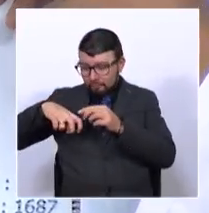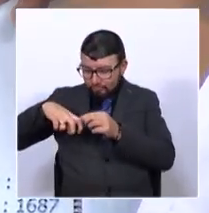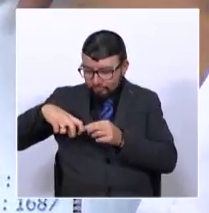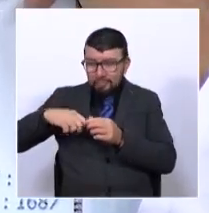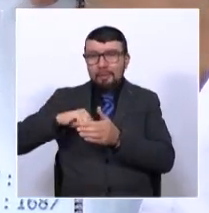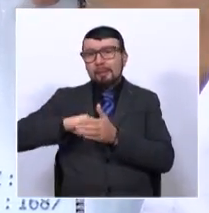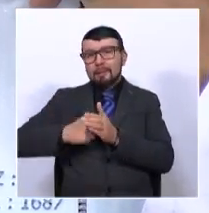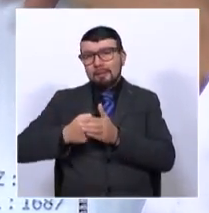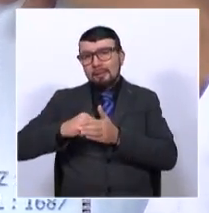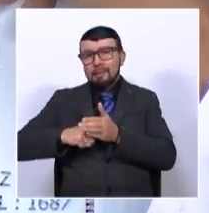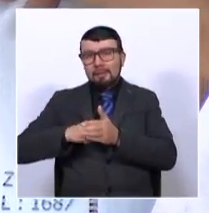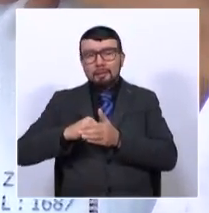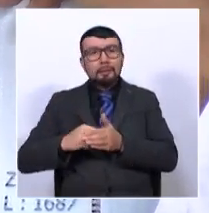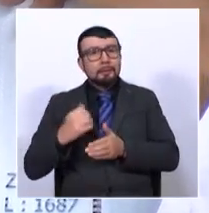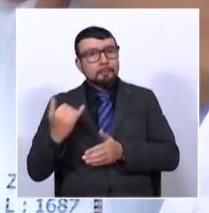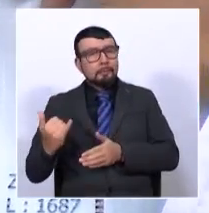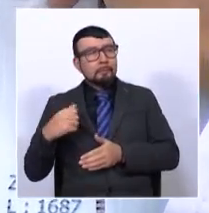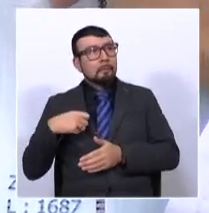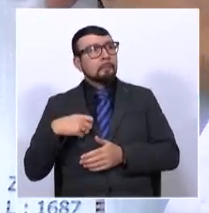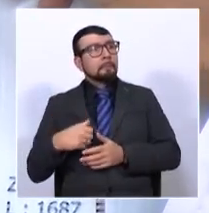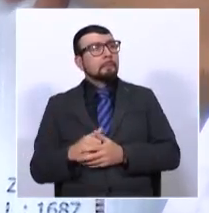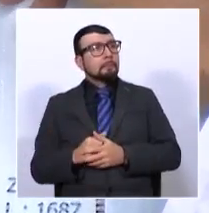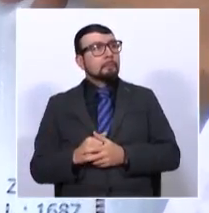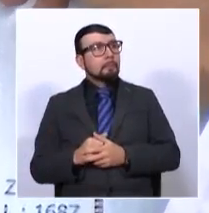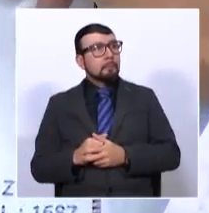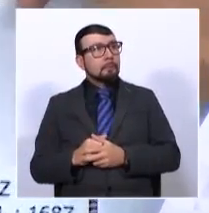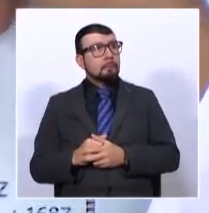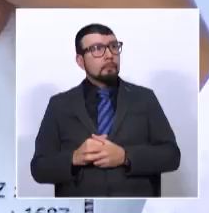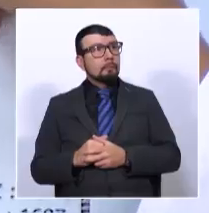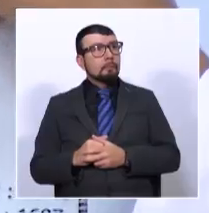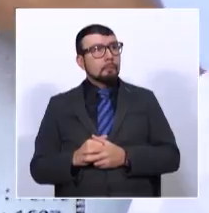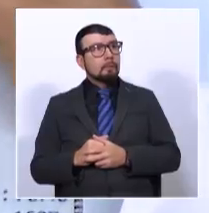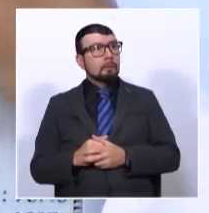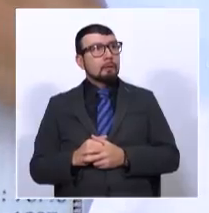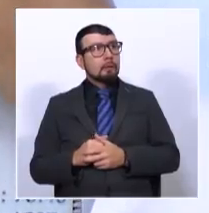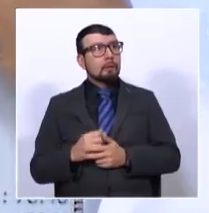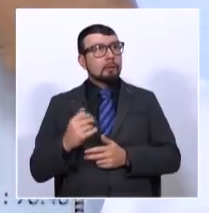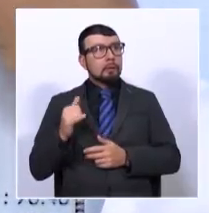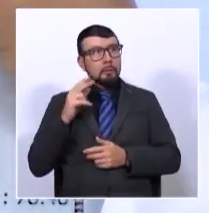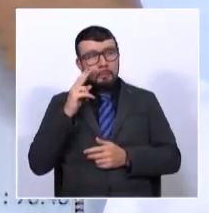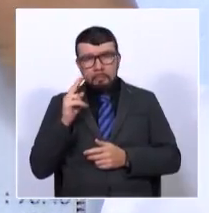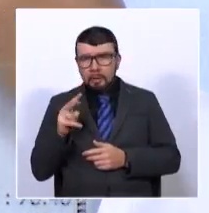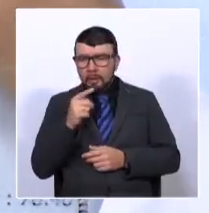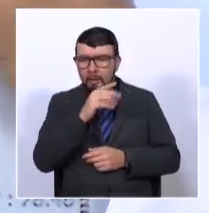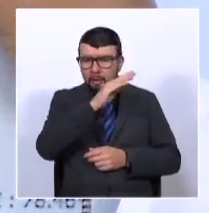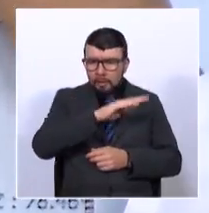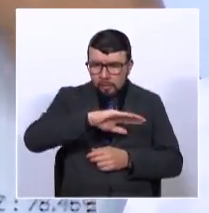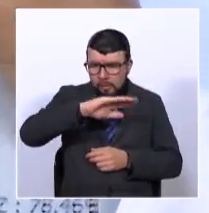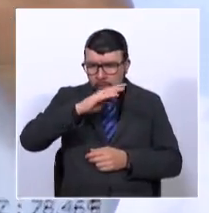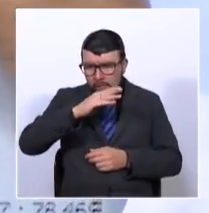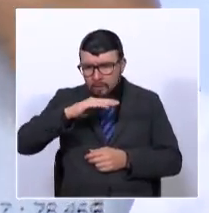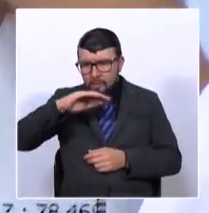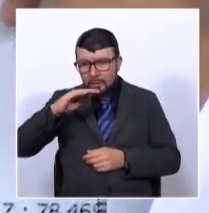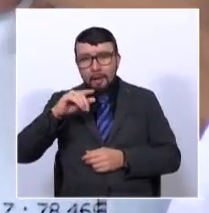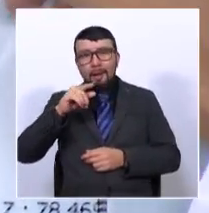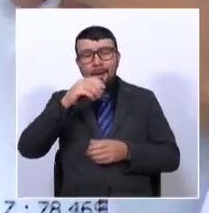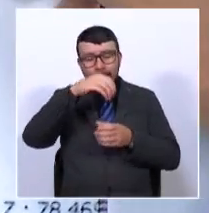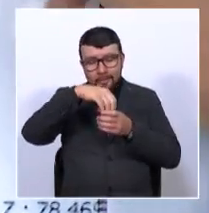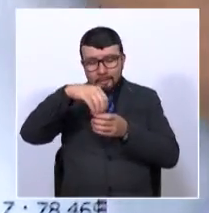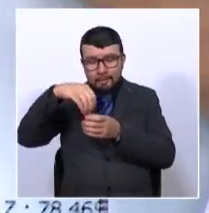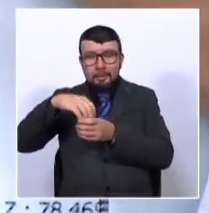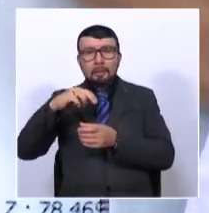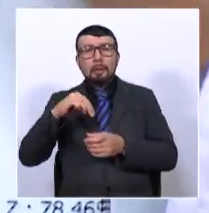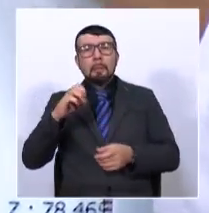y en estas bandejitas, como unas meseticas, están los